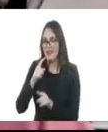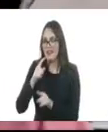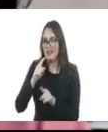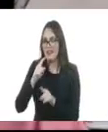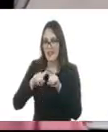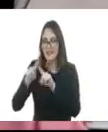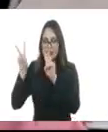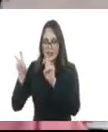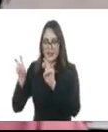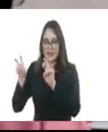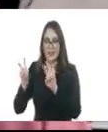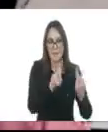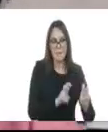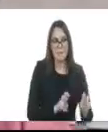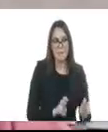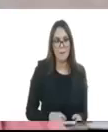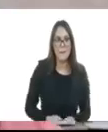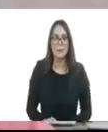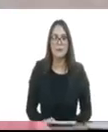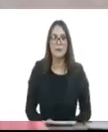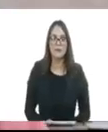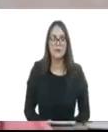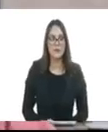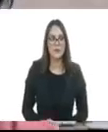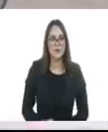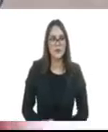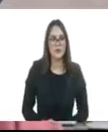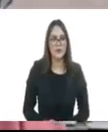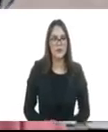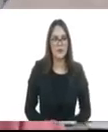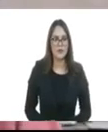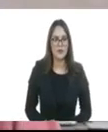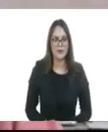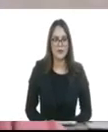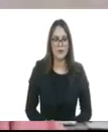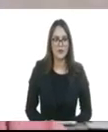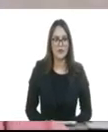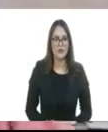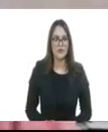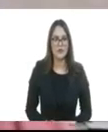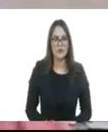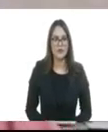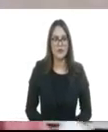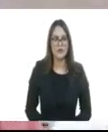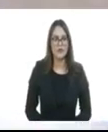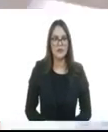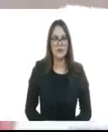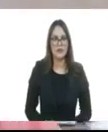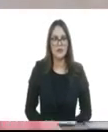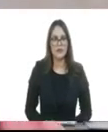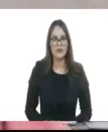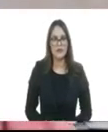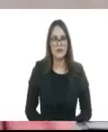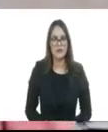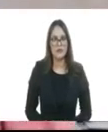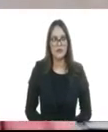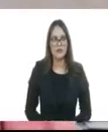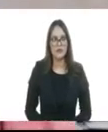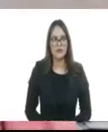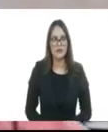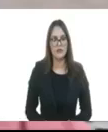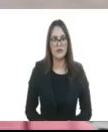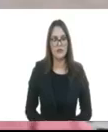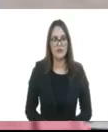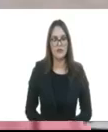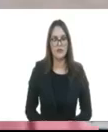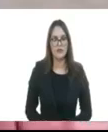concurso. Eh, Vamos siguiendo el programa. Y entonces vamos